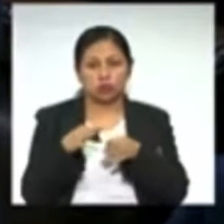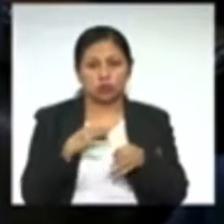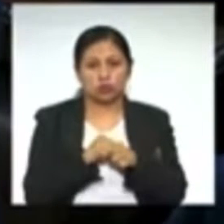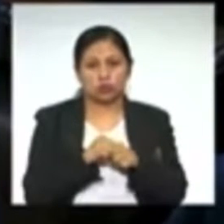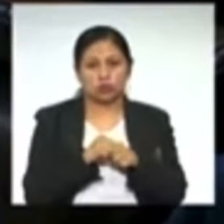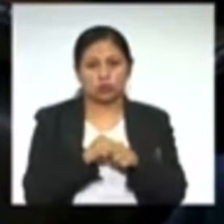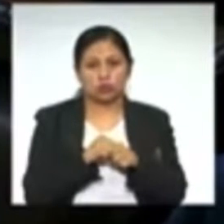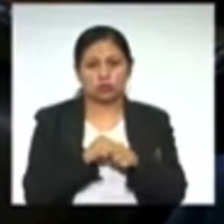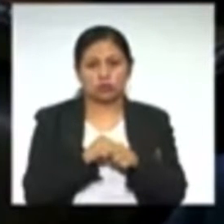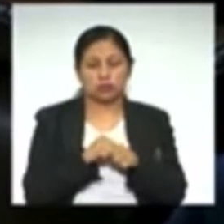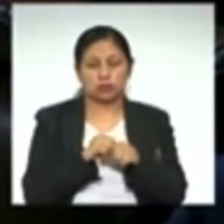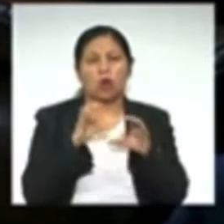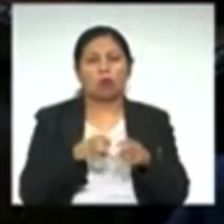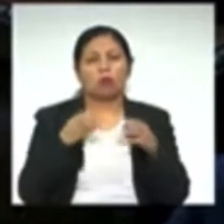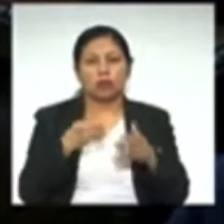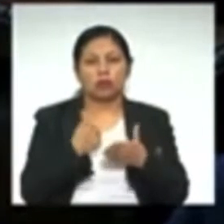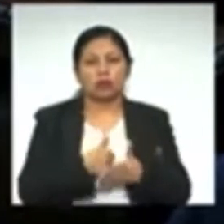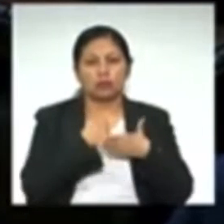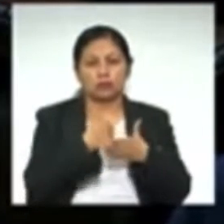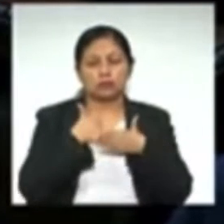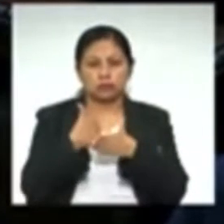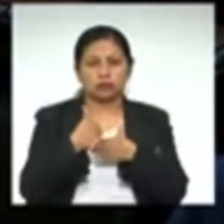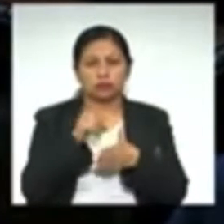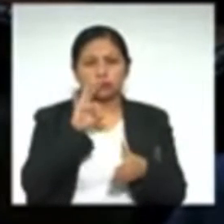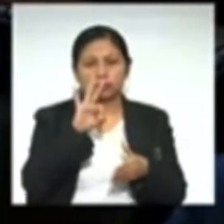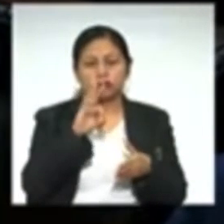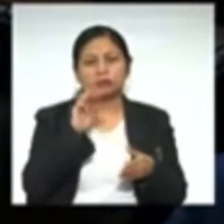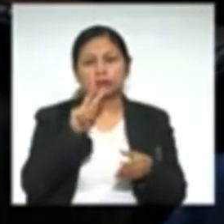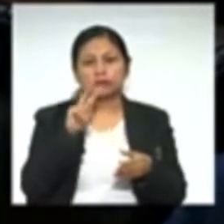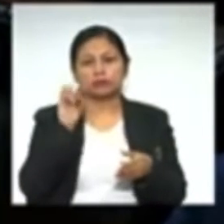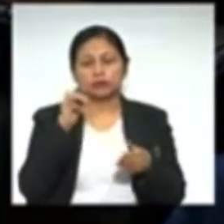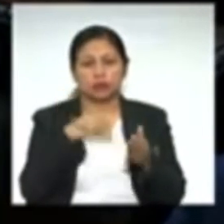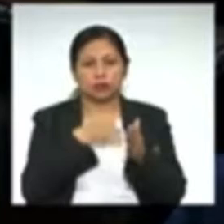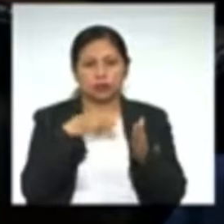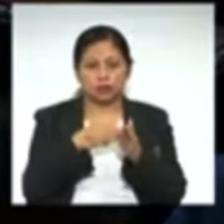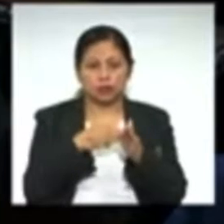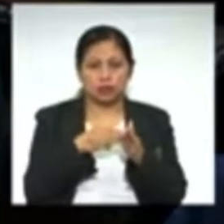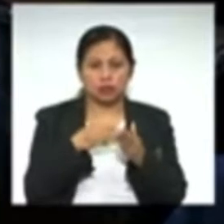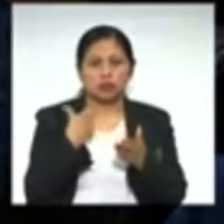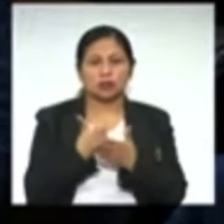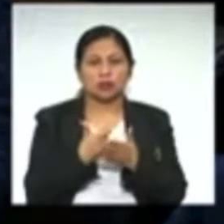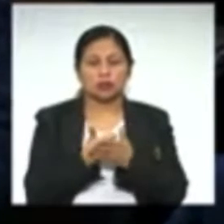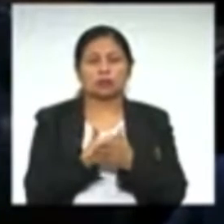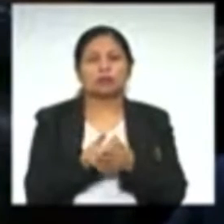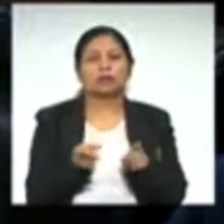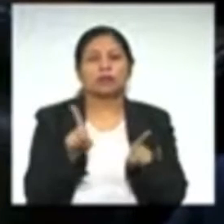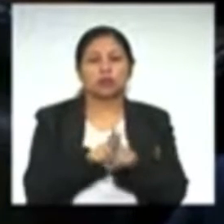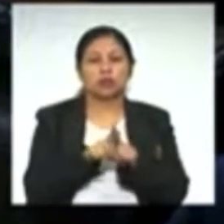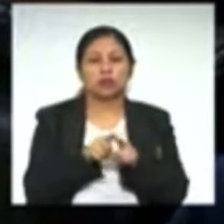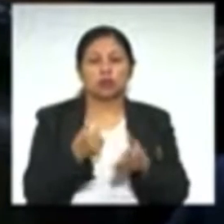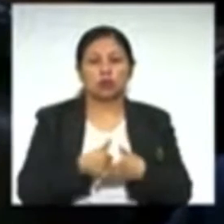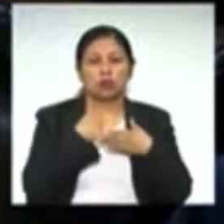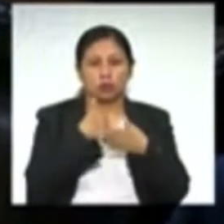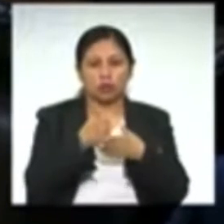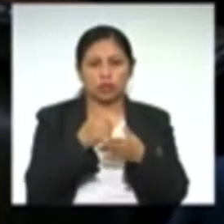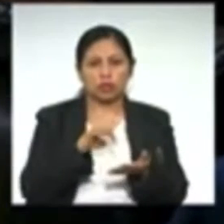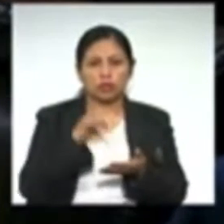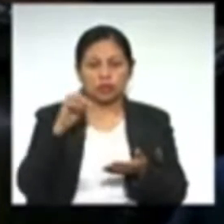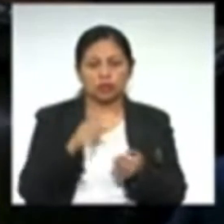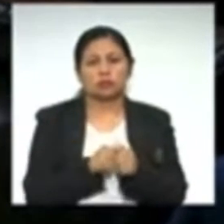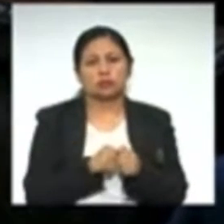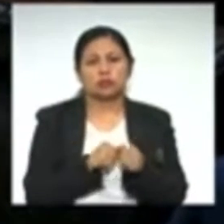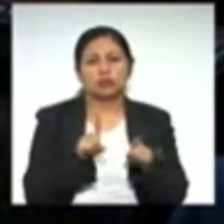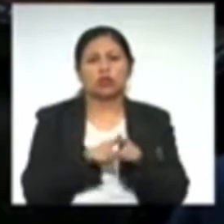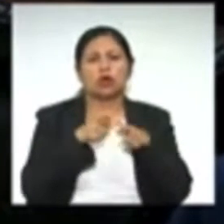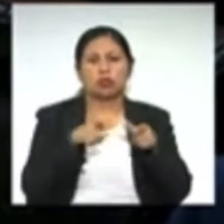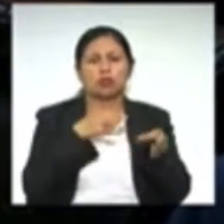explicarnos ¿cómo ayudan esos 3.200 millones de quetzales al beneficio del país?